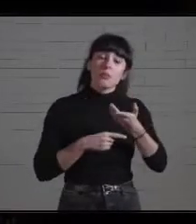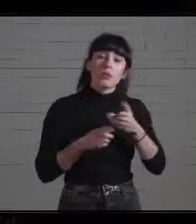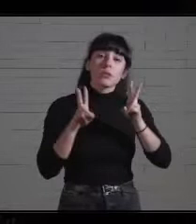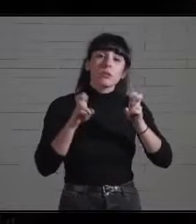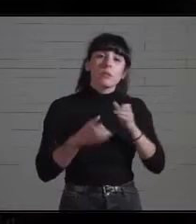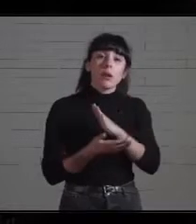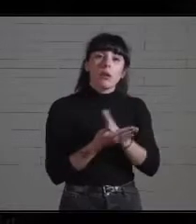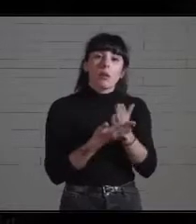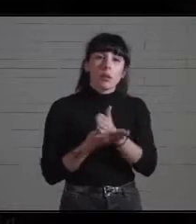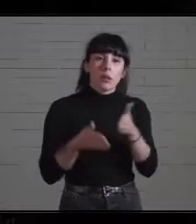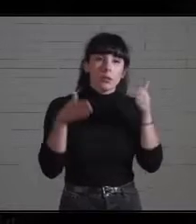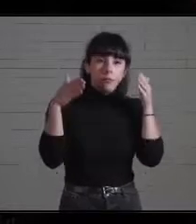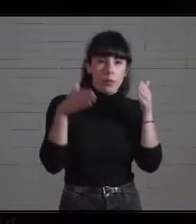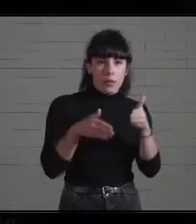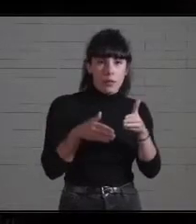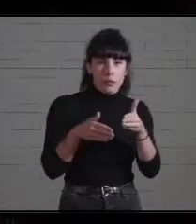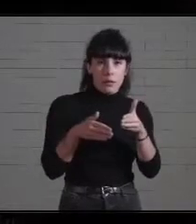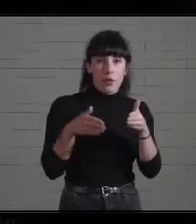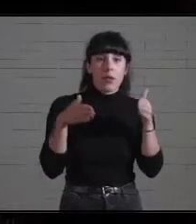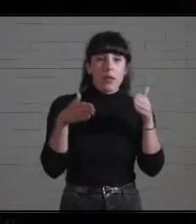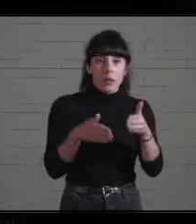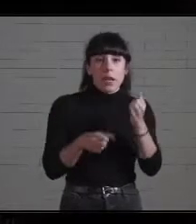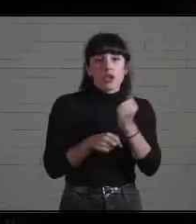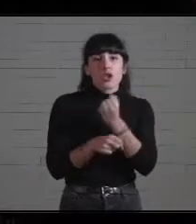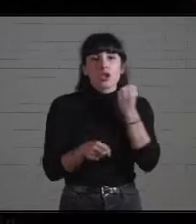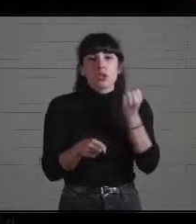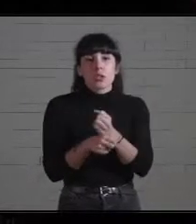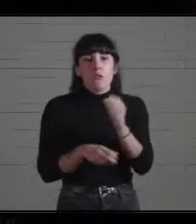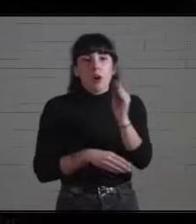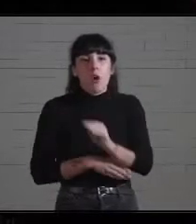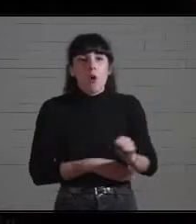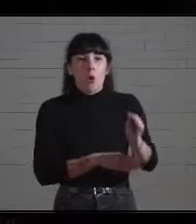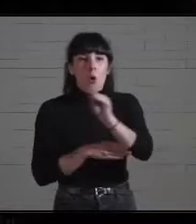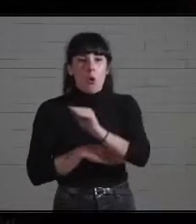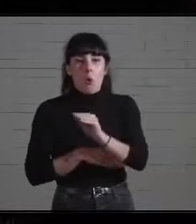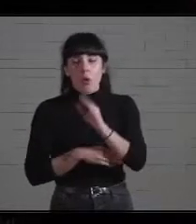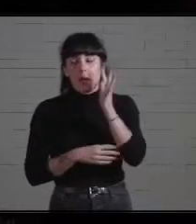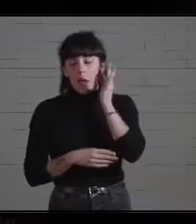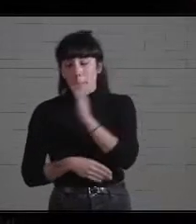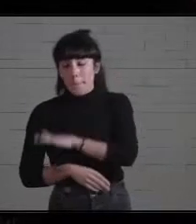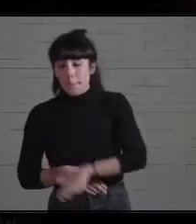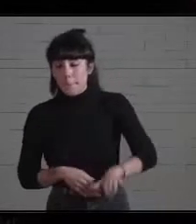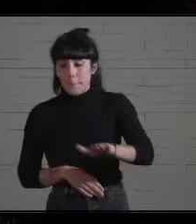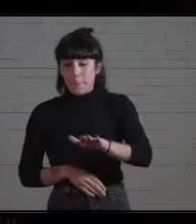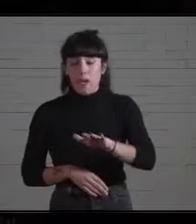conciliación del empleo y los cuidados de menores y de adultos dependientes.